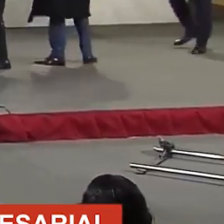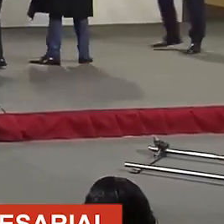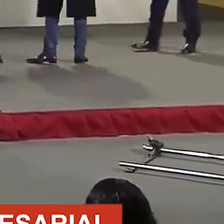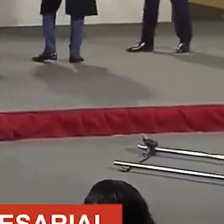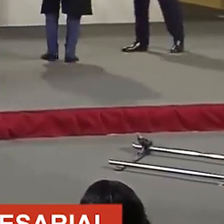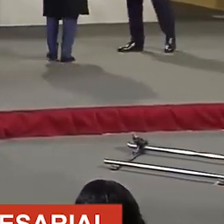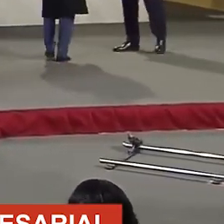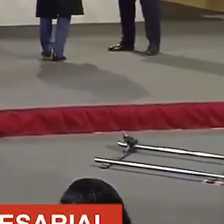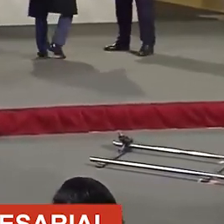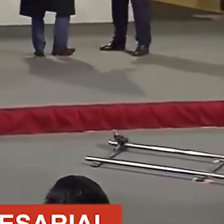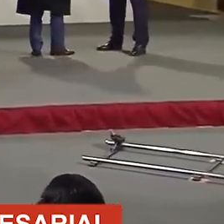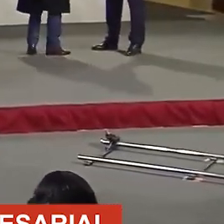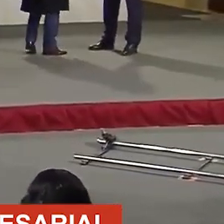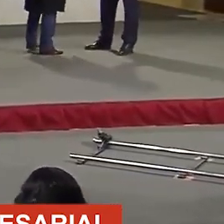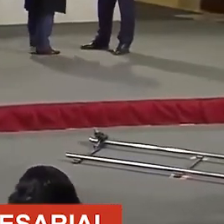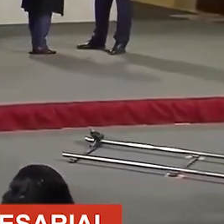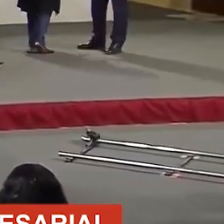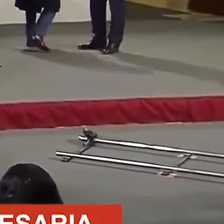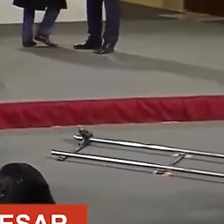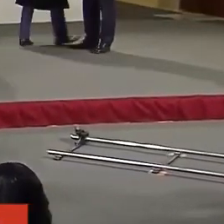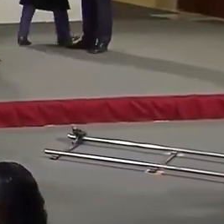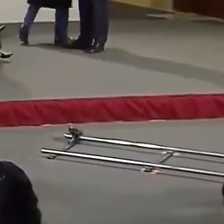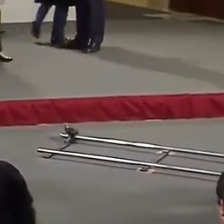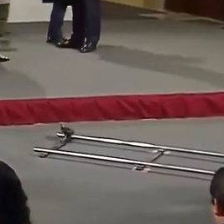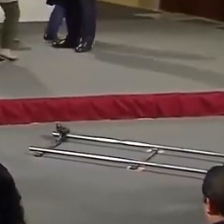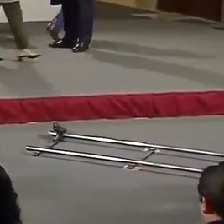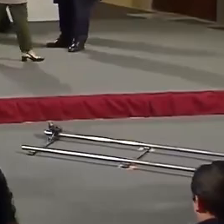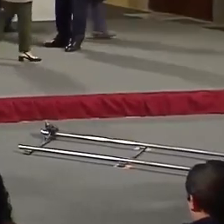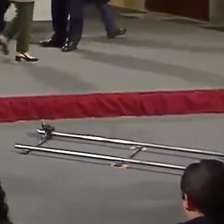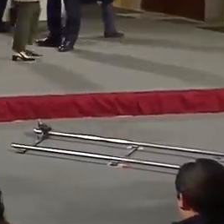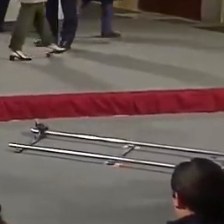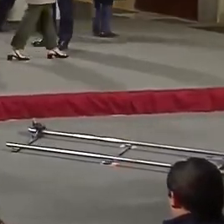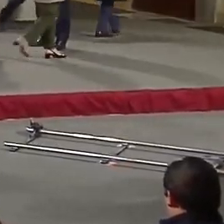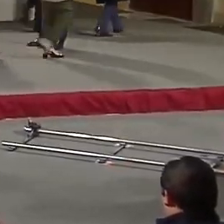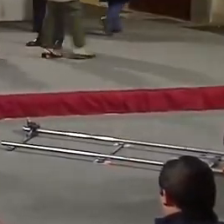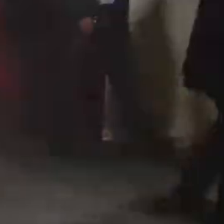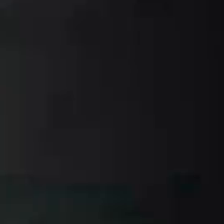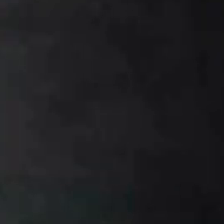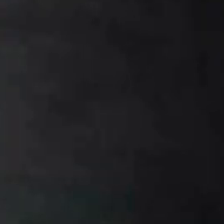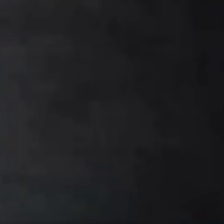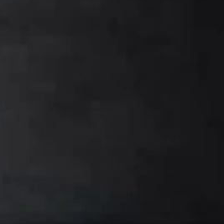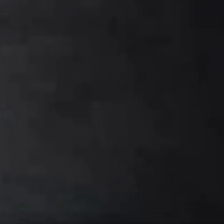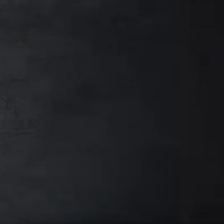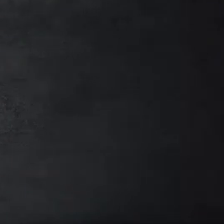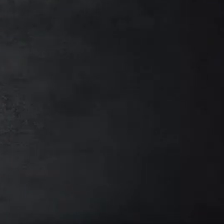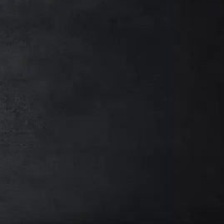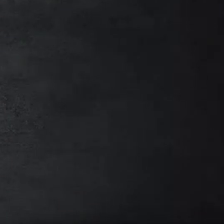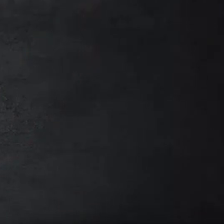Ya voy a terminar. Gracias.